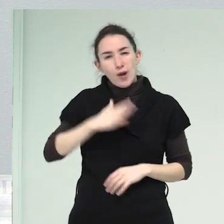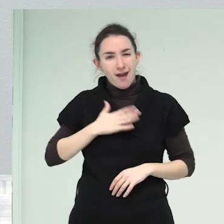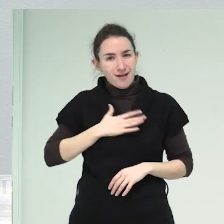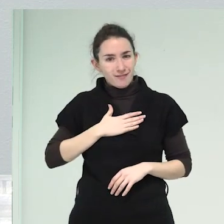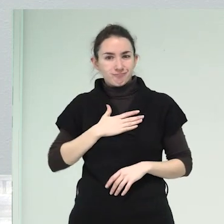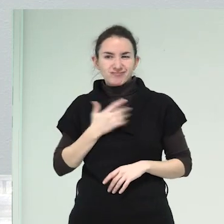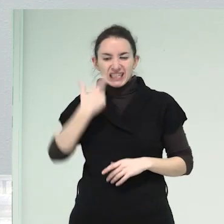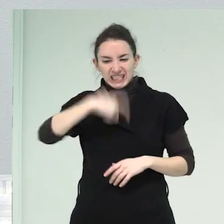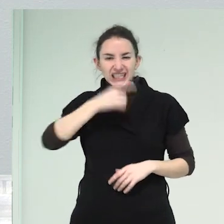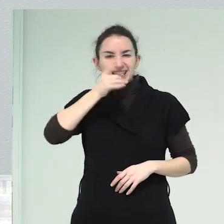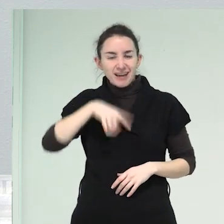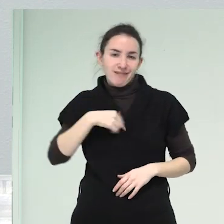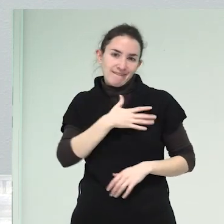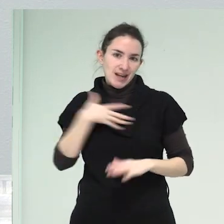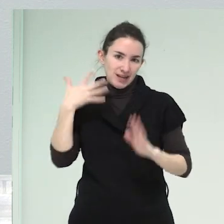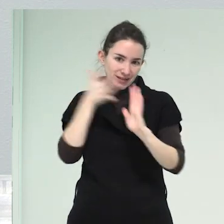Porque siempre una habla